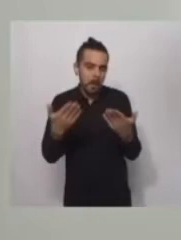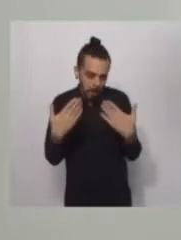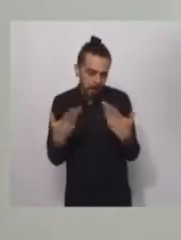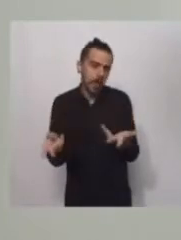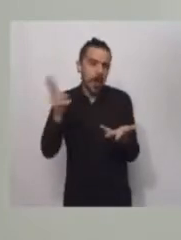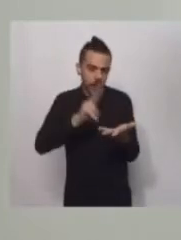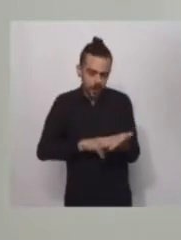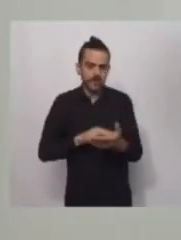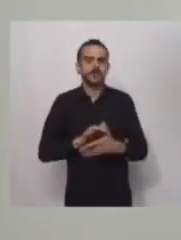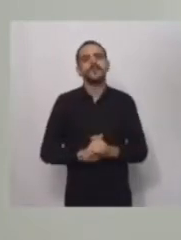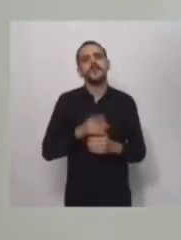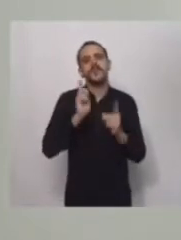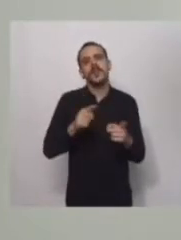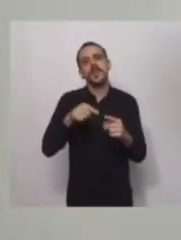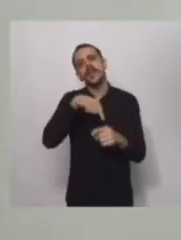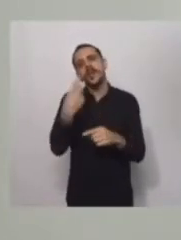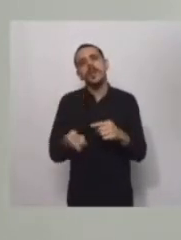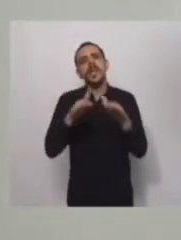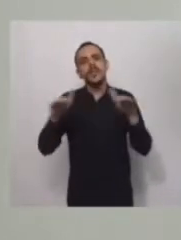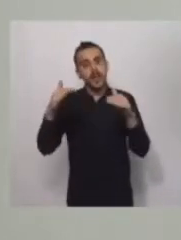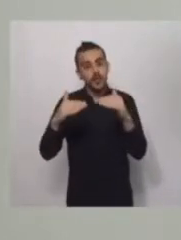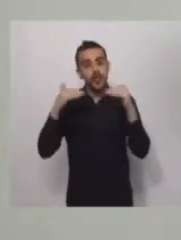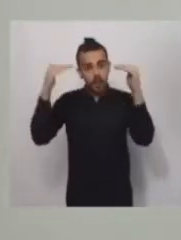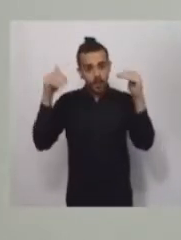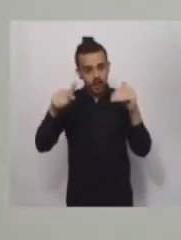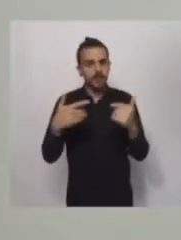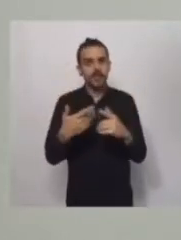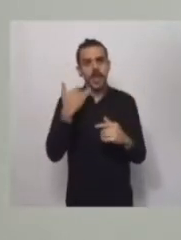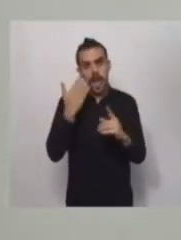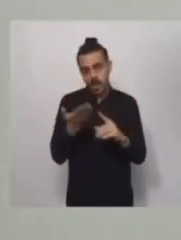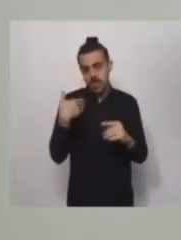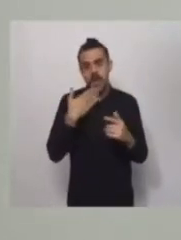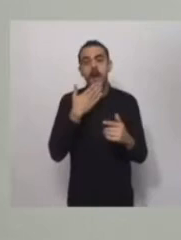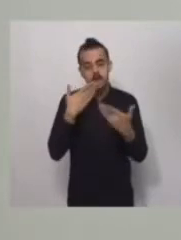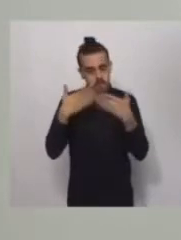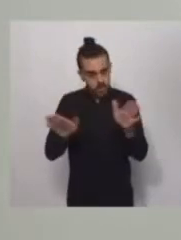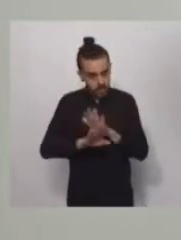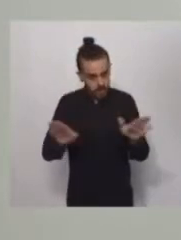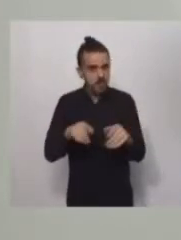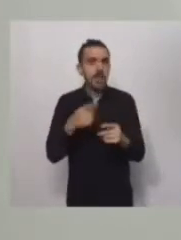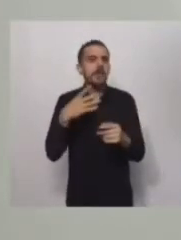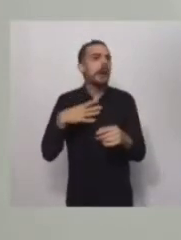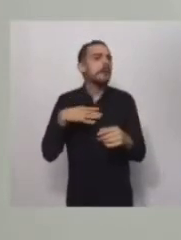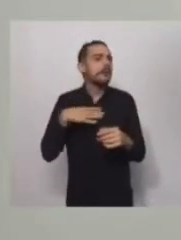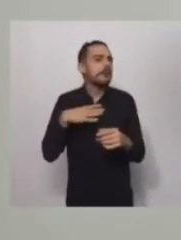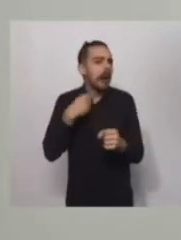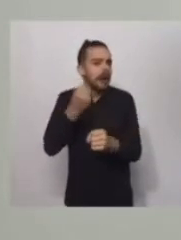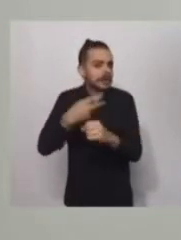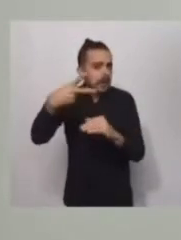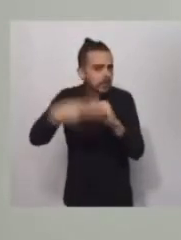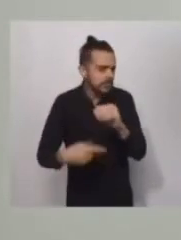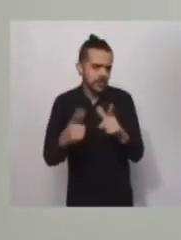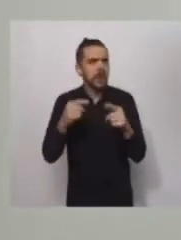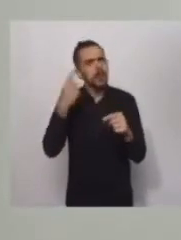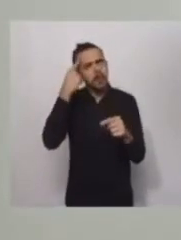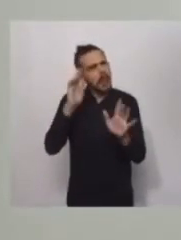yendo a la pregunta propiamente dicha, los hemos estirado. En un principio lo teníamos, teníamos fecha de finalización de